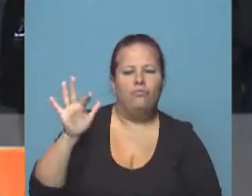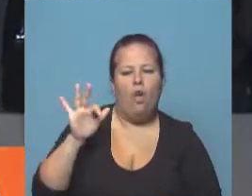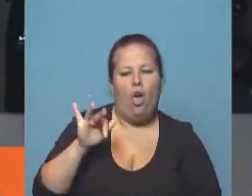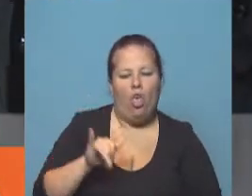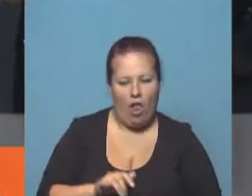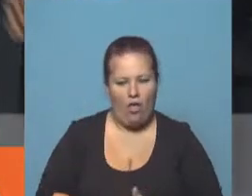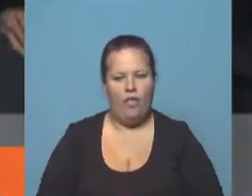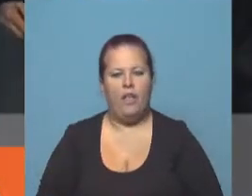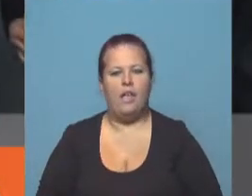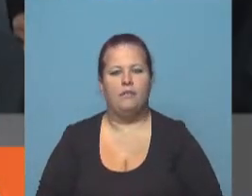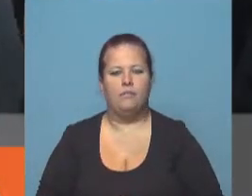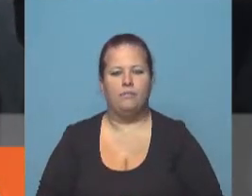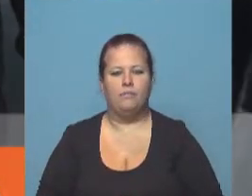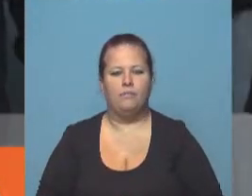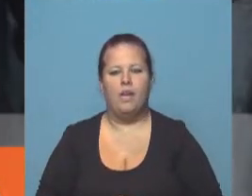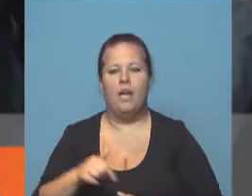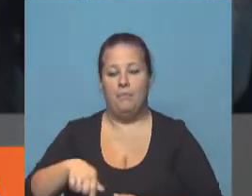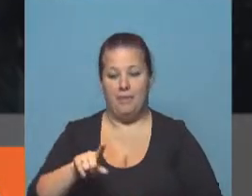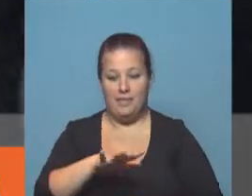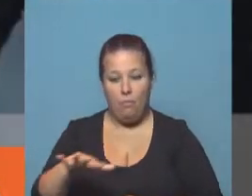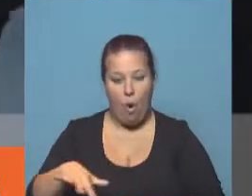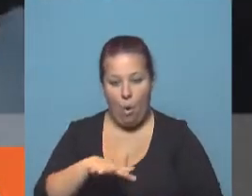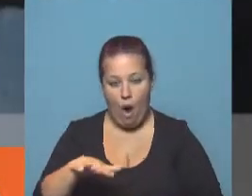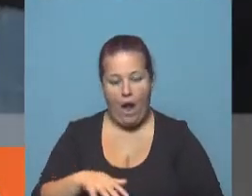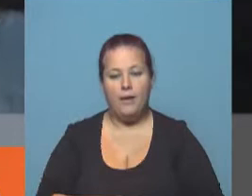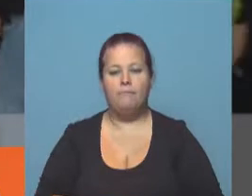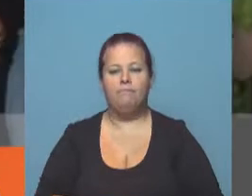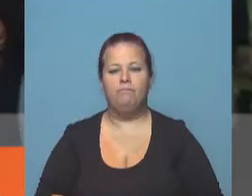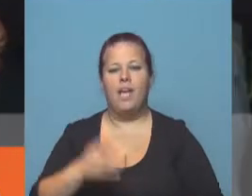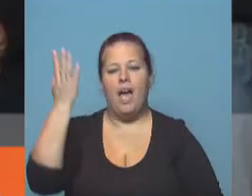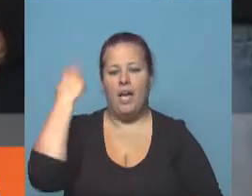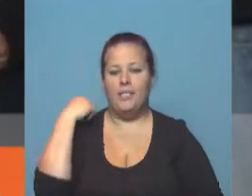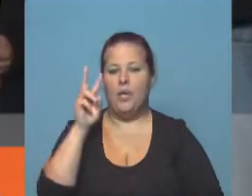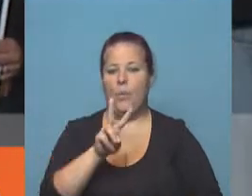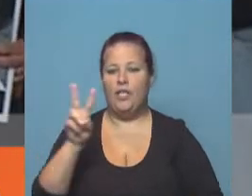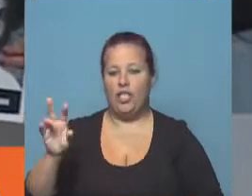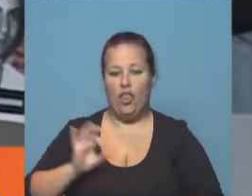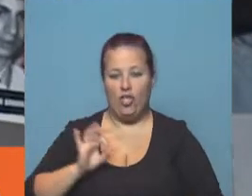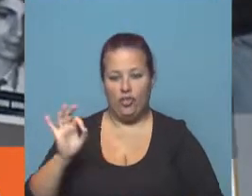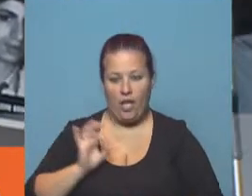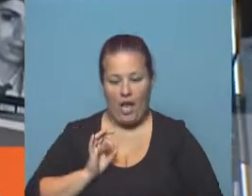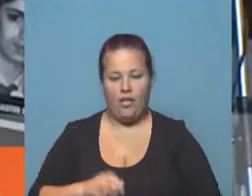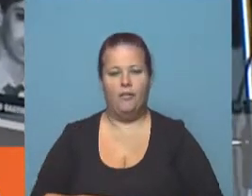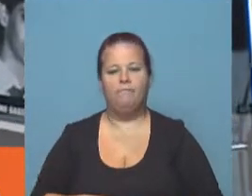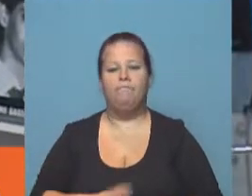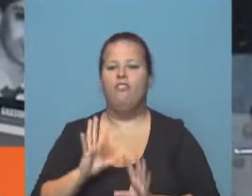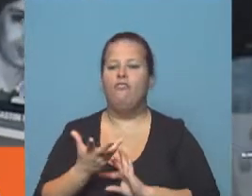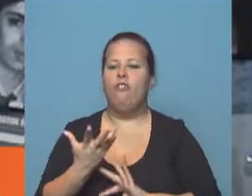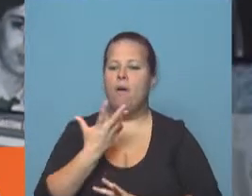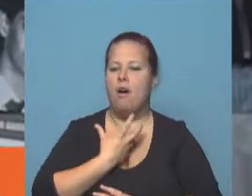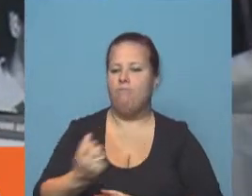día. En este lugar, hace 22 años nos arrancaron